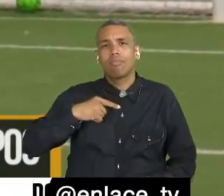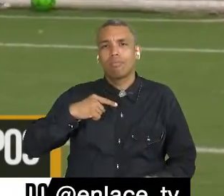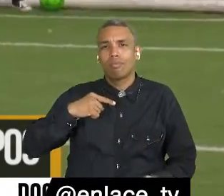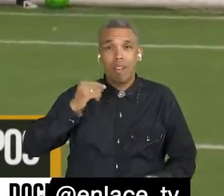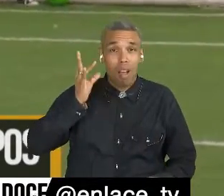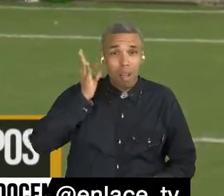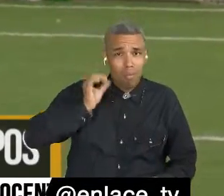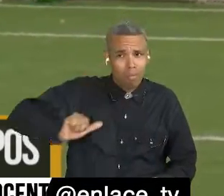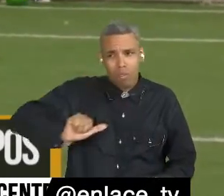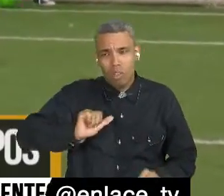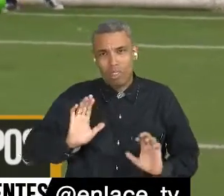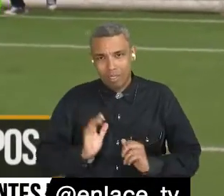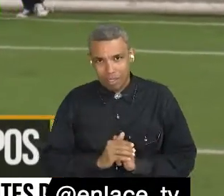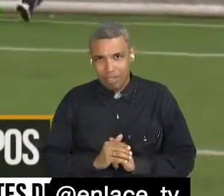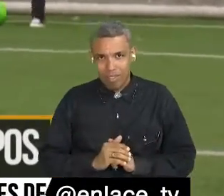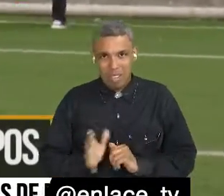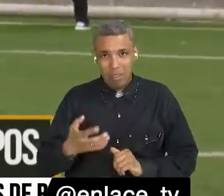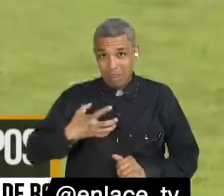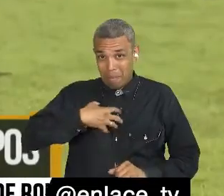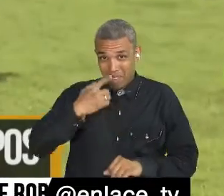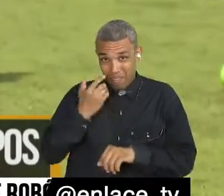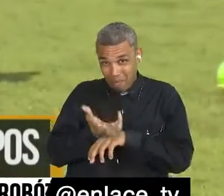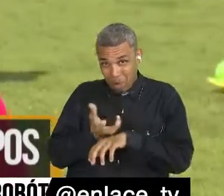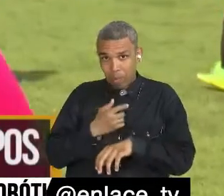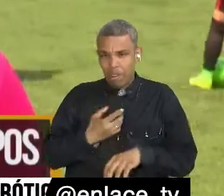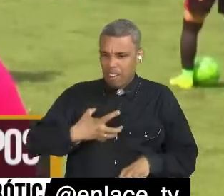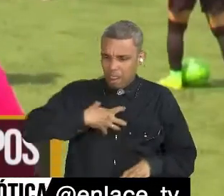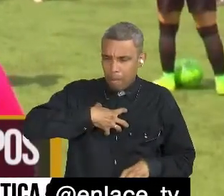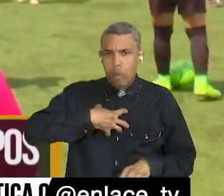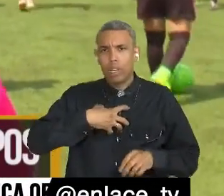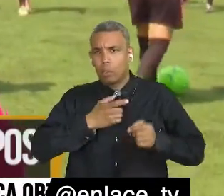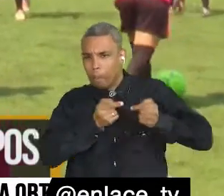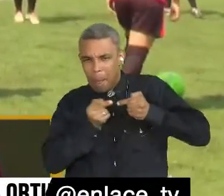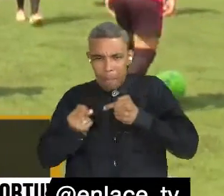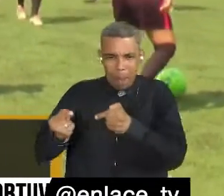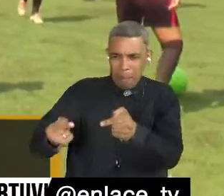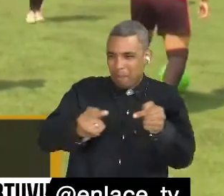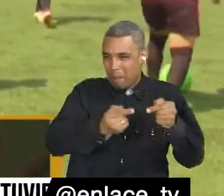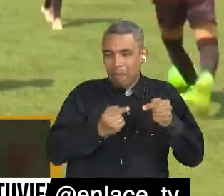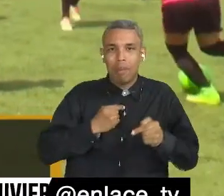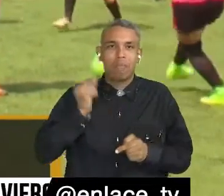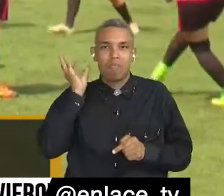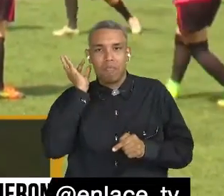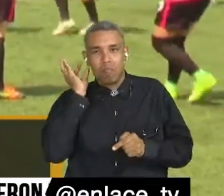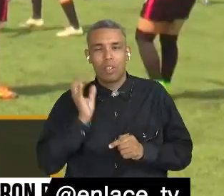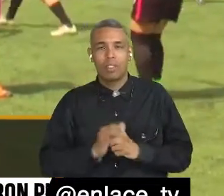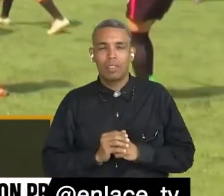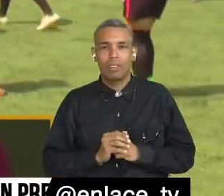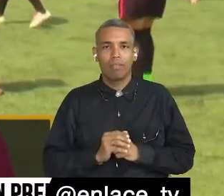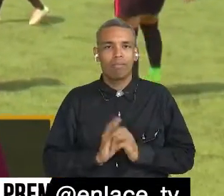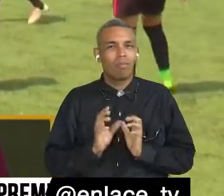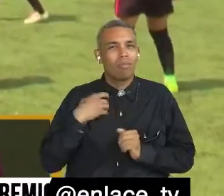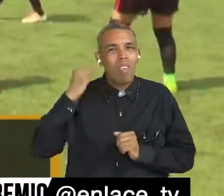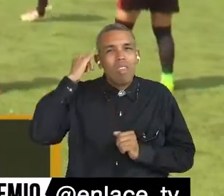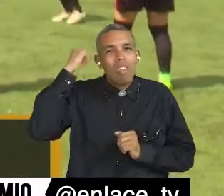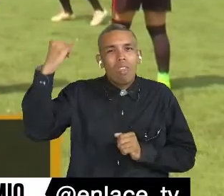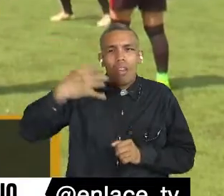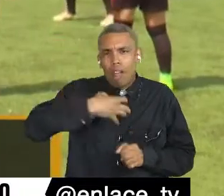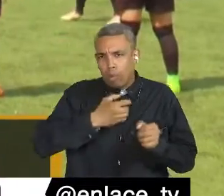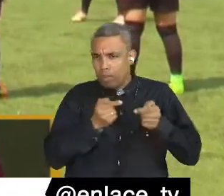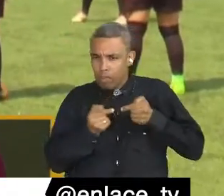ejemplo, se adelanta el torneo de fútbol femenino. El torneo fue realmente creado para poder